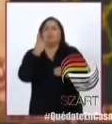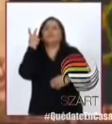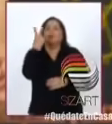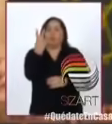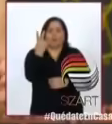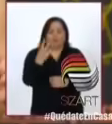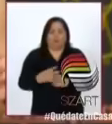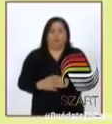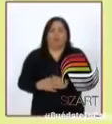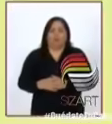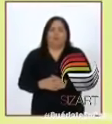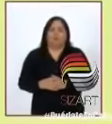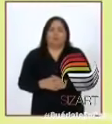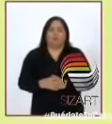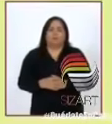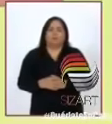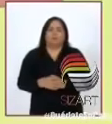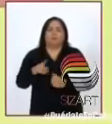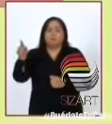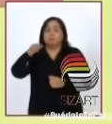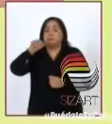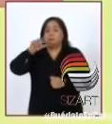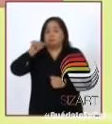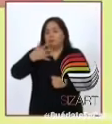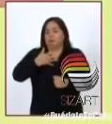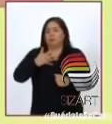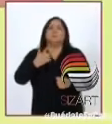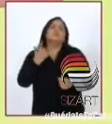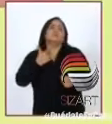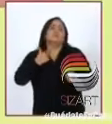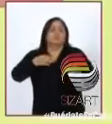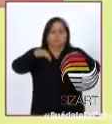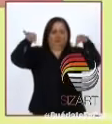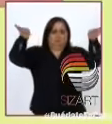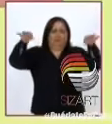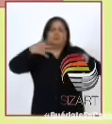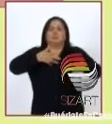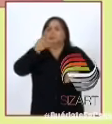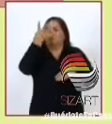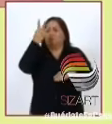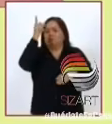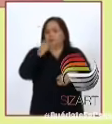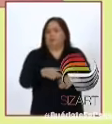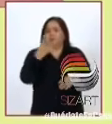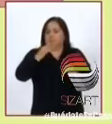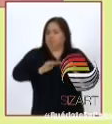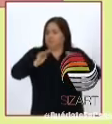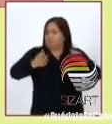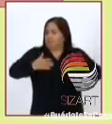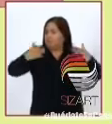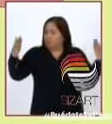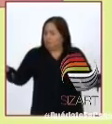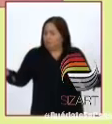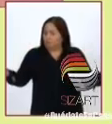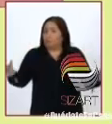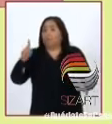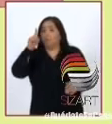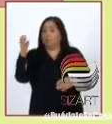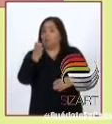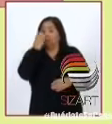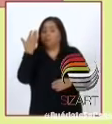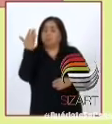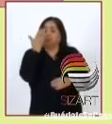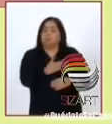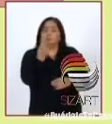fracciones. María tiene un pedazo de tela que mide 4 tercios de metro de largo. En la escuela le